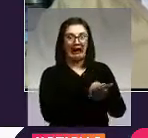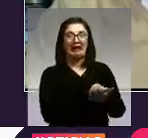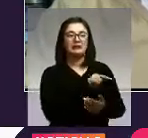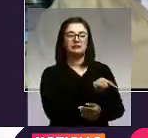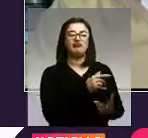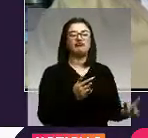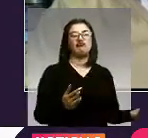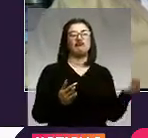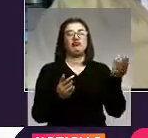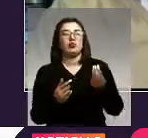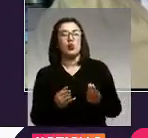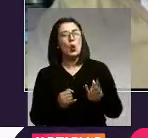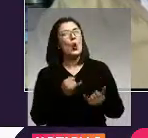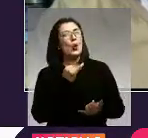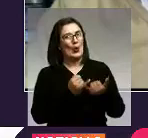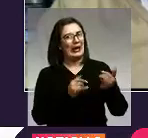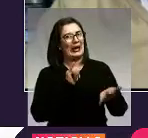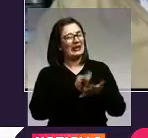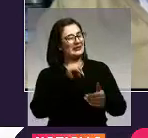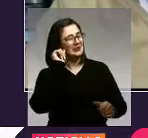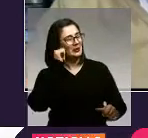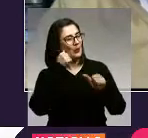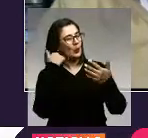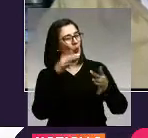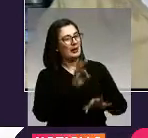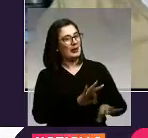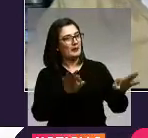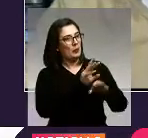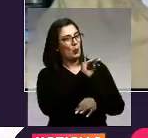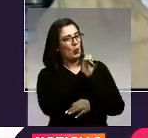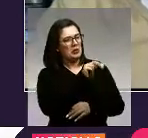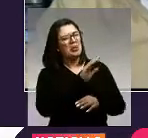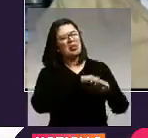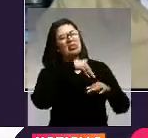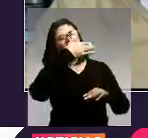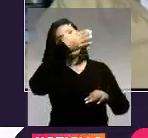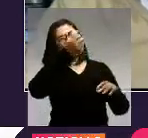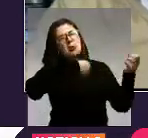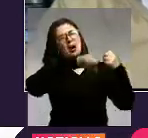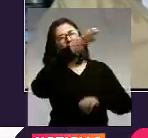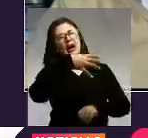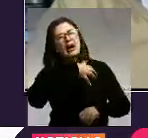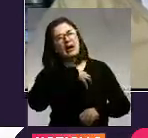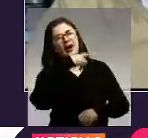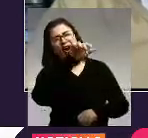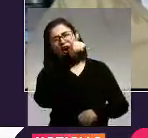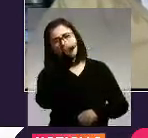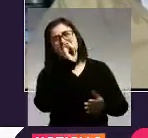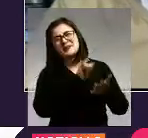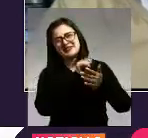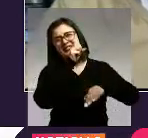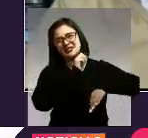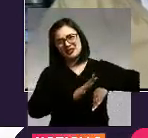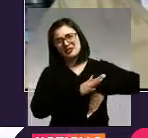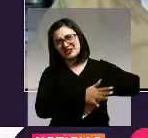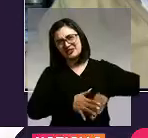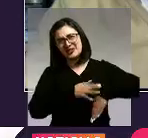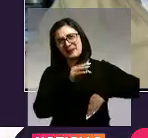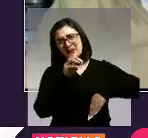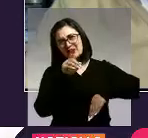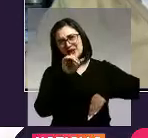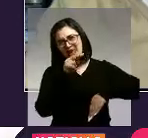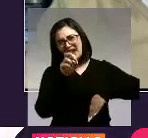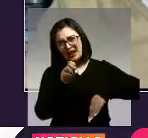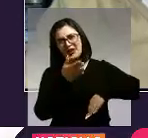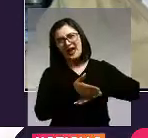que recordamos fue gran protagonista. Después ganó una carrera, curiosamente con otro suramericano, con Pastor Maldonado, en el marco de un gran premio de